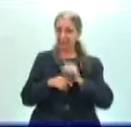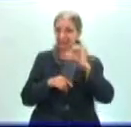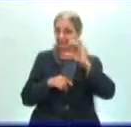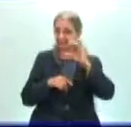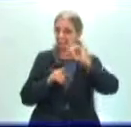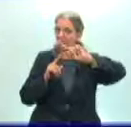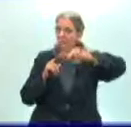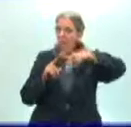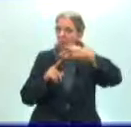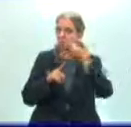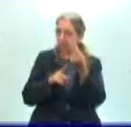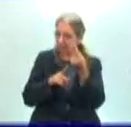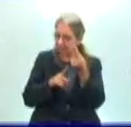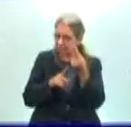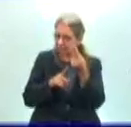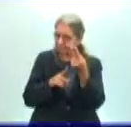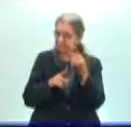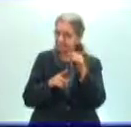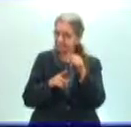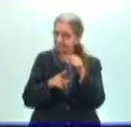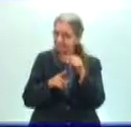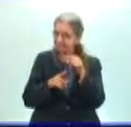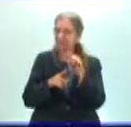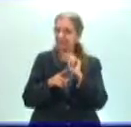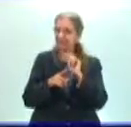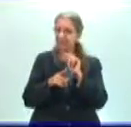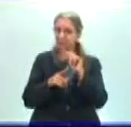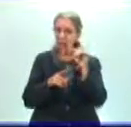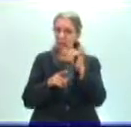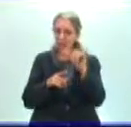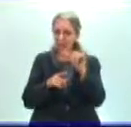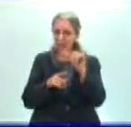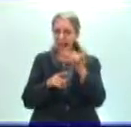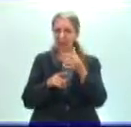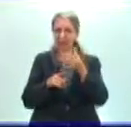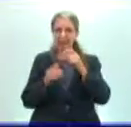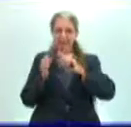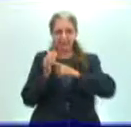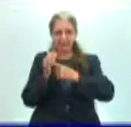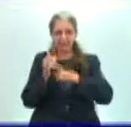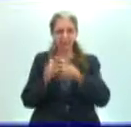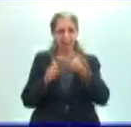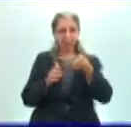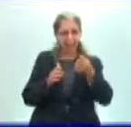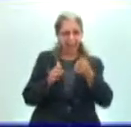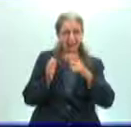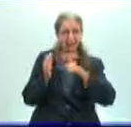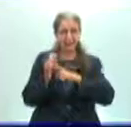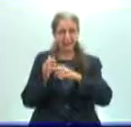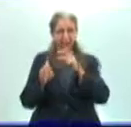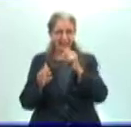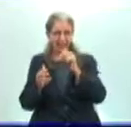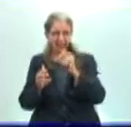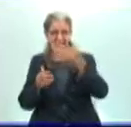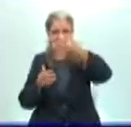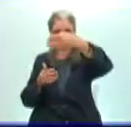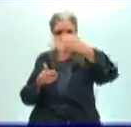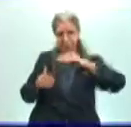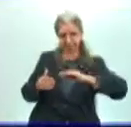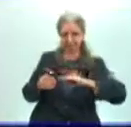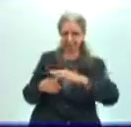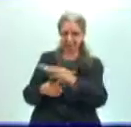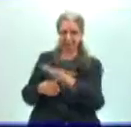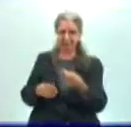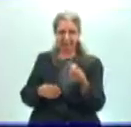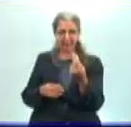cateto C, el cuadrado de un cateto es igual al producto de la hipotenusa por la proyección de dicho cateto